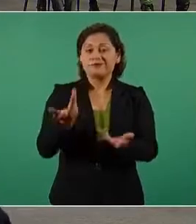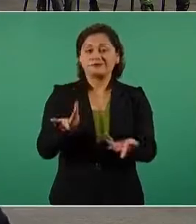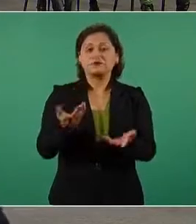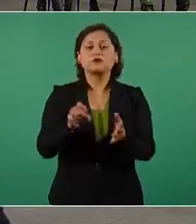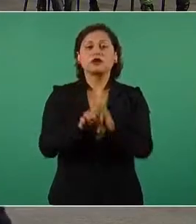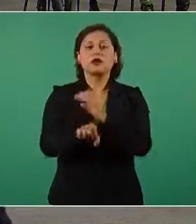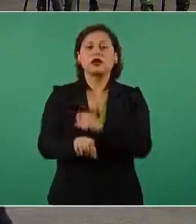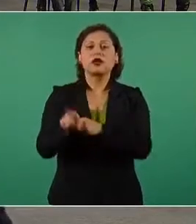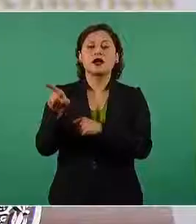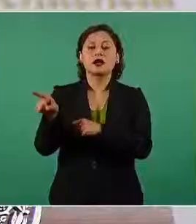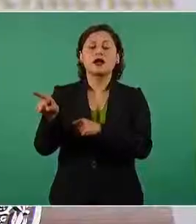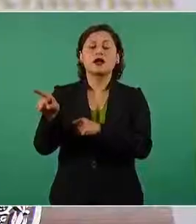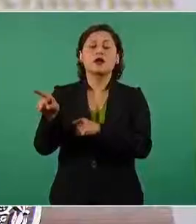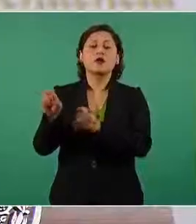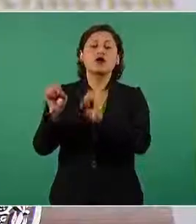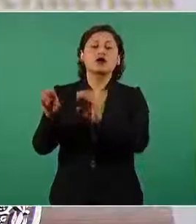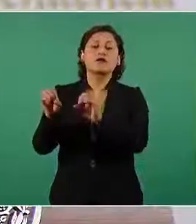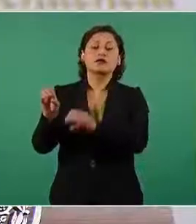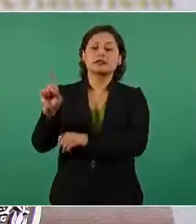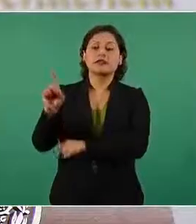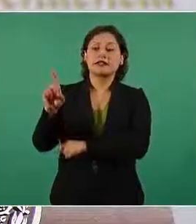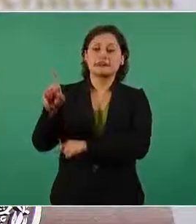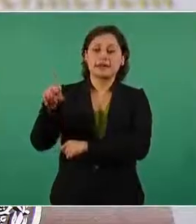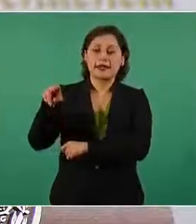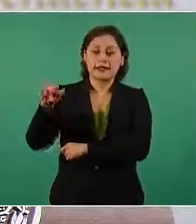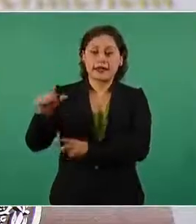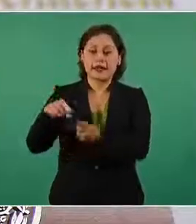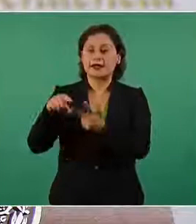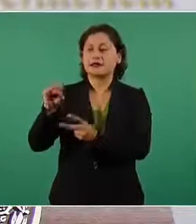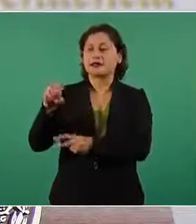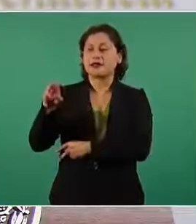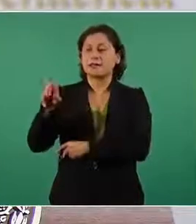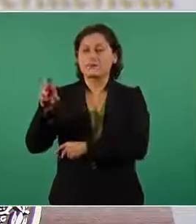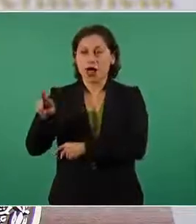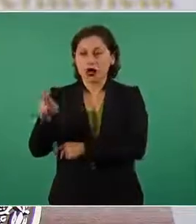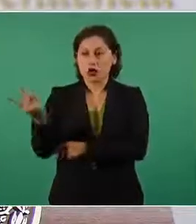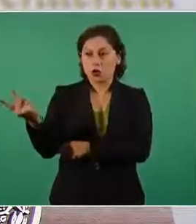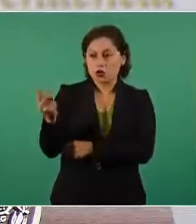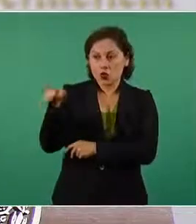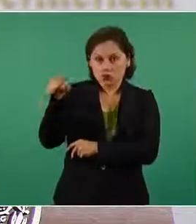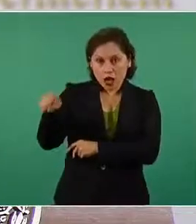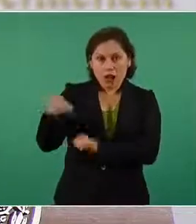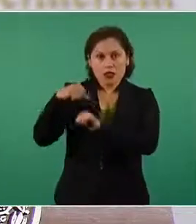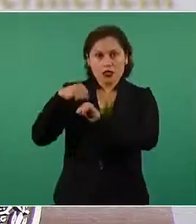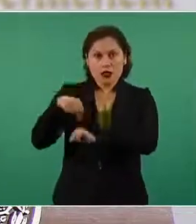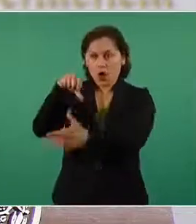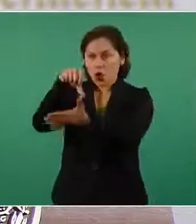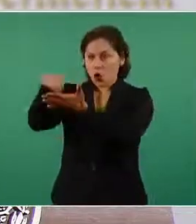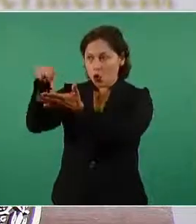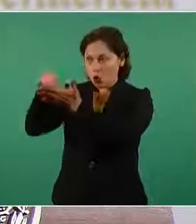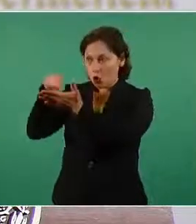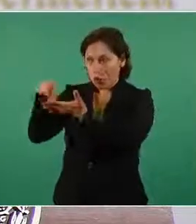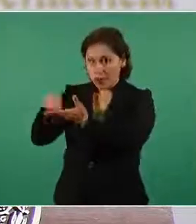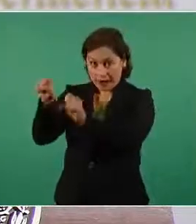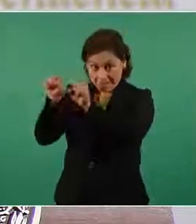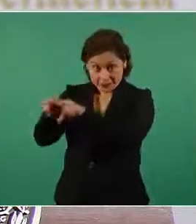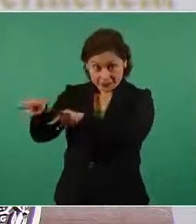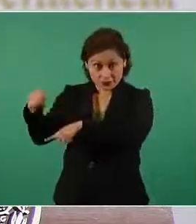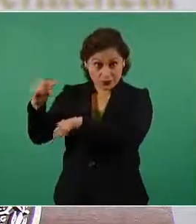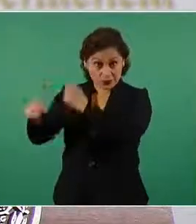de la Secretaría de la Defensa o la Secretaría de Marina, se compra los insumos, ahí mismo se